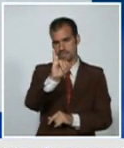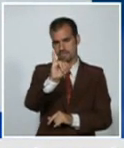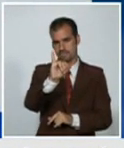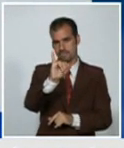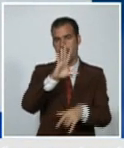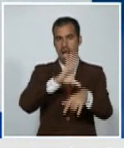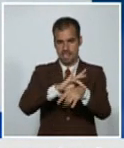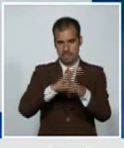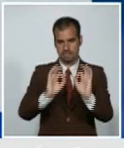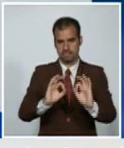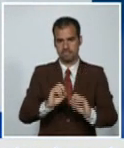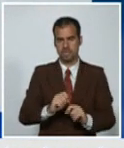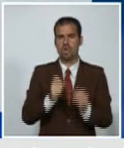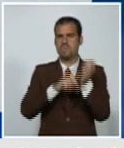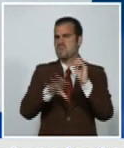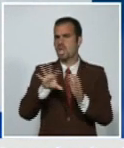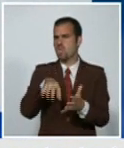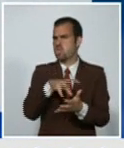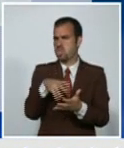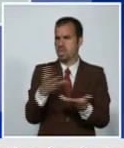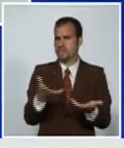Habana,